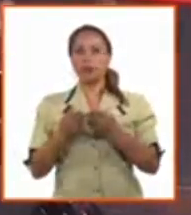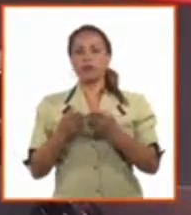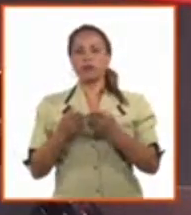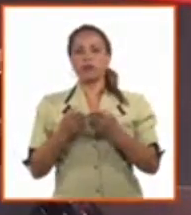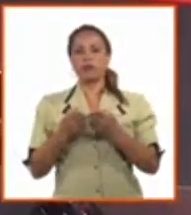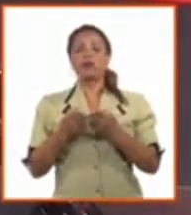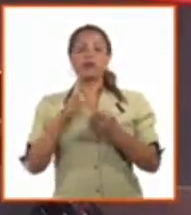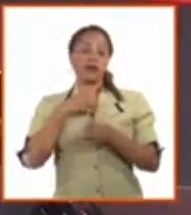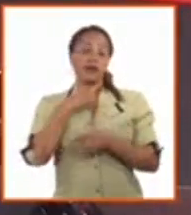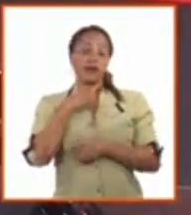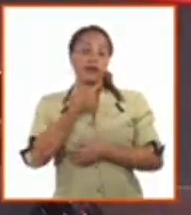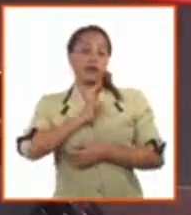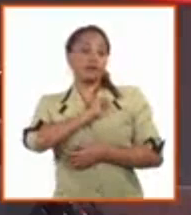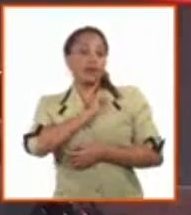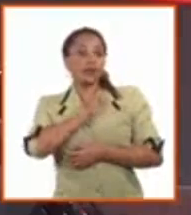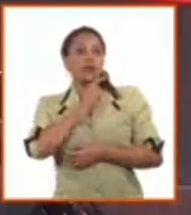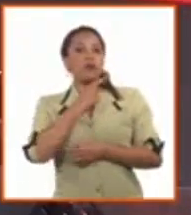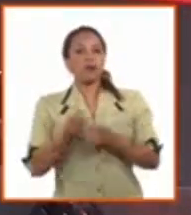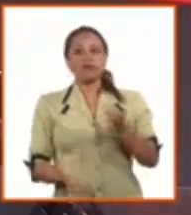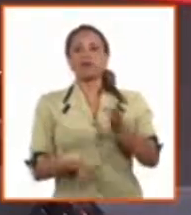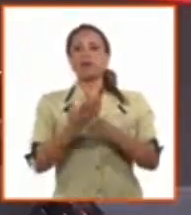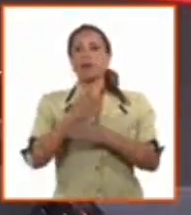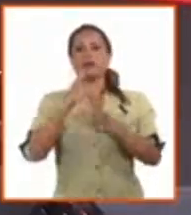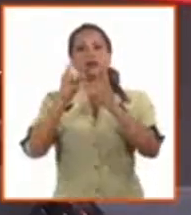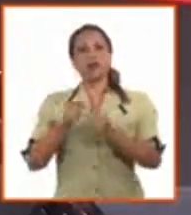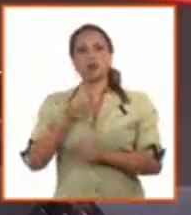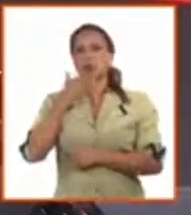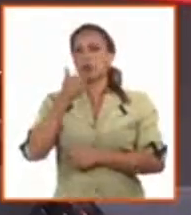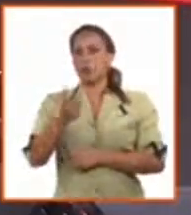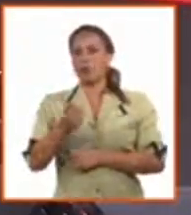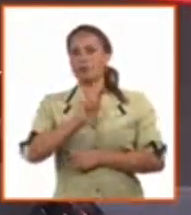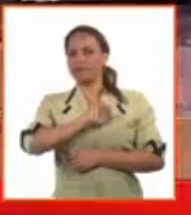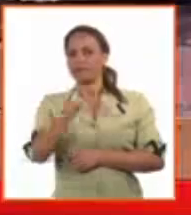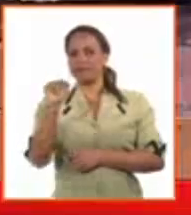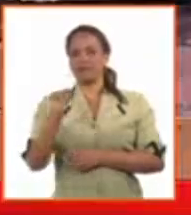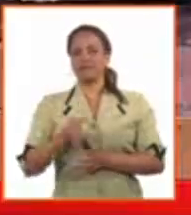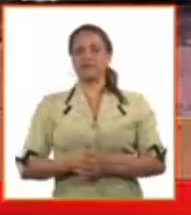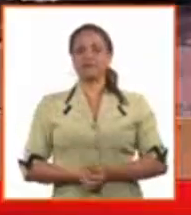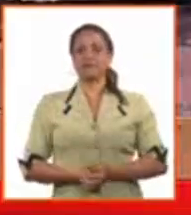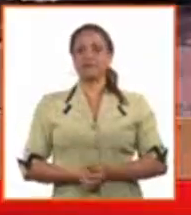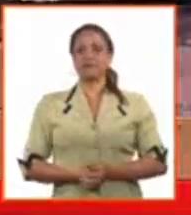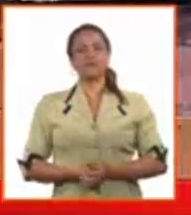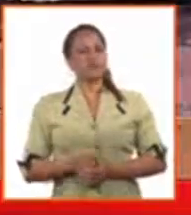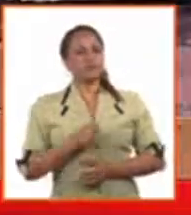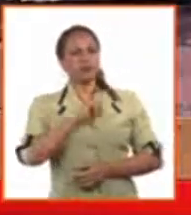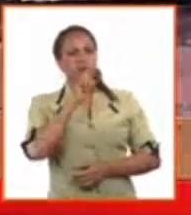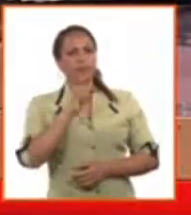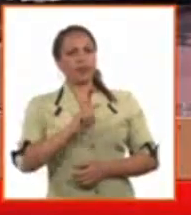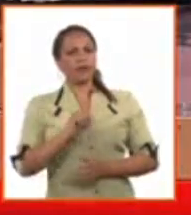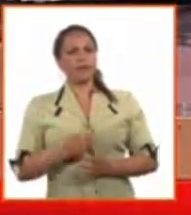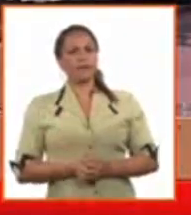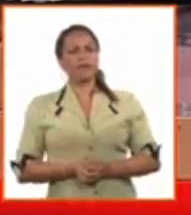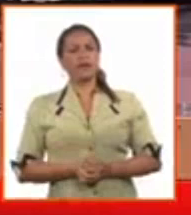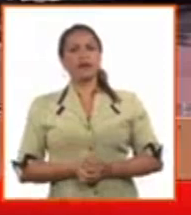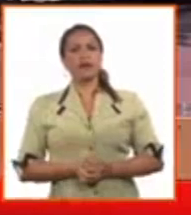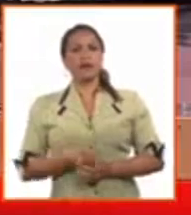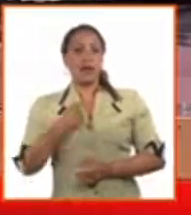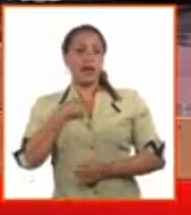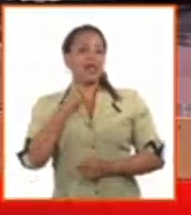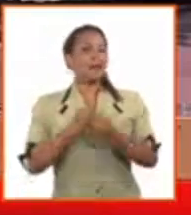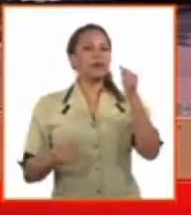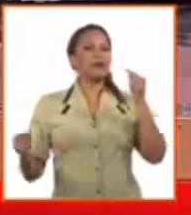supuesto hemos apostado que a que sean resultados exitosos ahora leales hay por supuesto